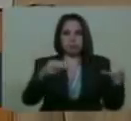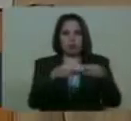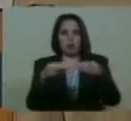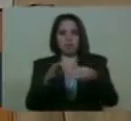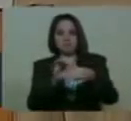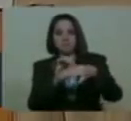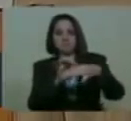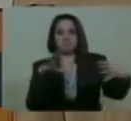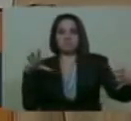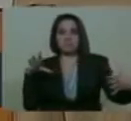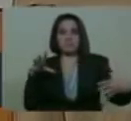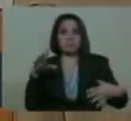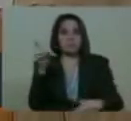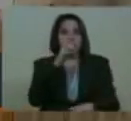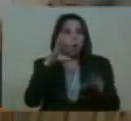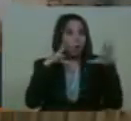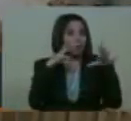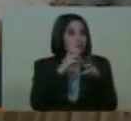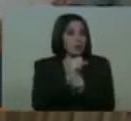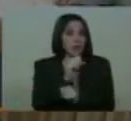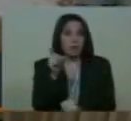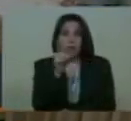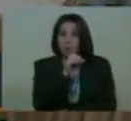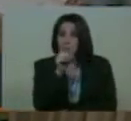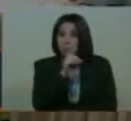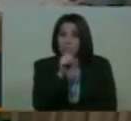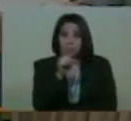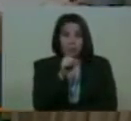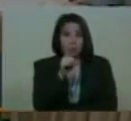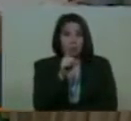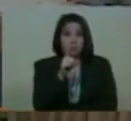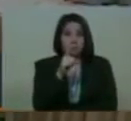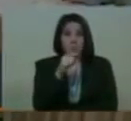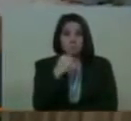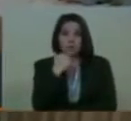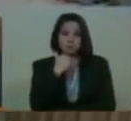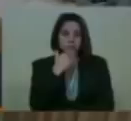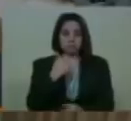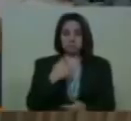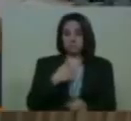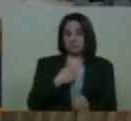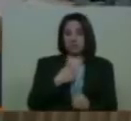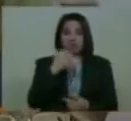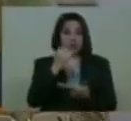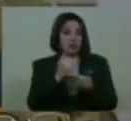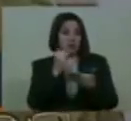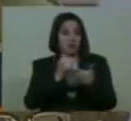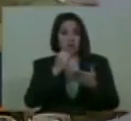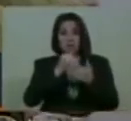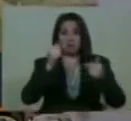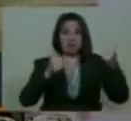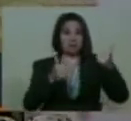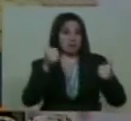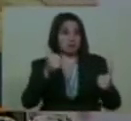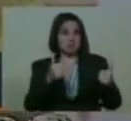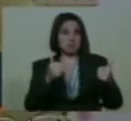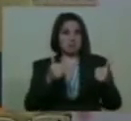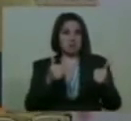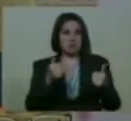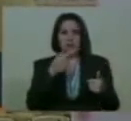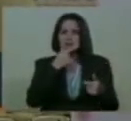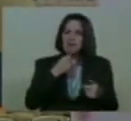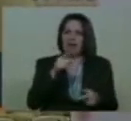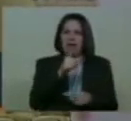nos confiemos. Ah, porque algunos dicen por ahí, no, yo inscribí mi candidatura. Inscribimos la candidatura aquí. No, porque está